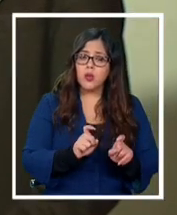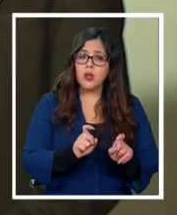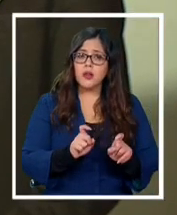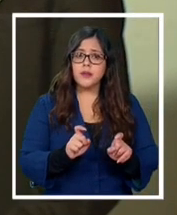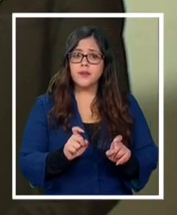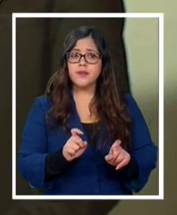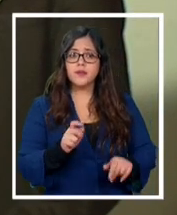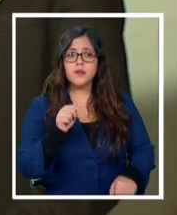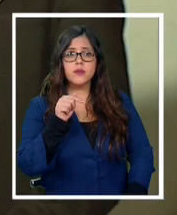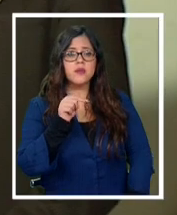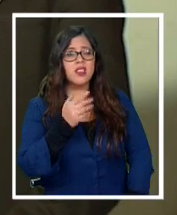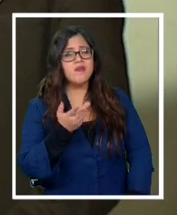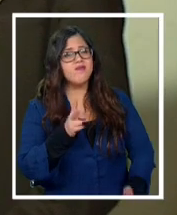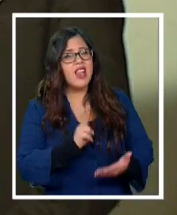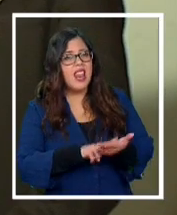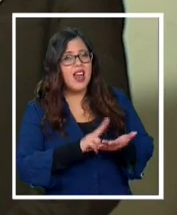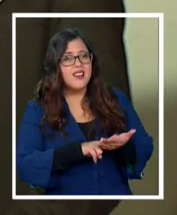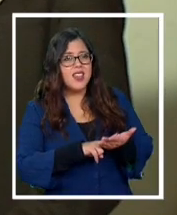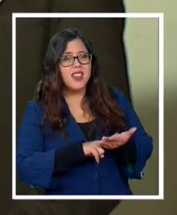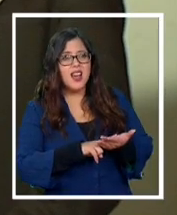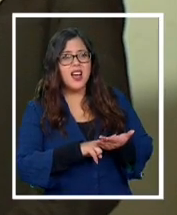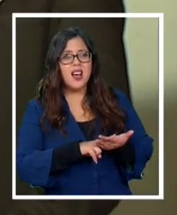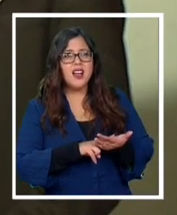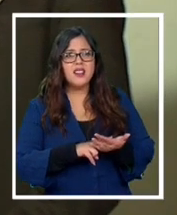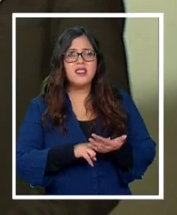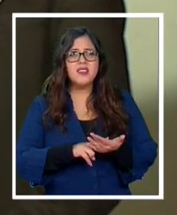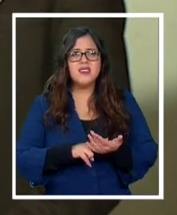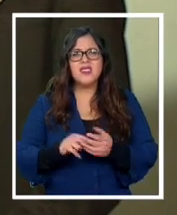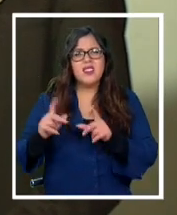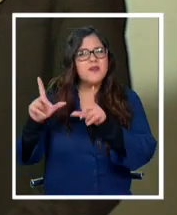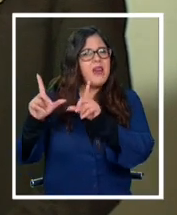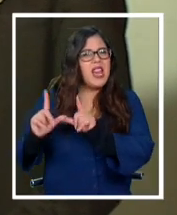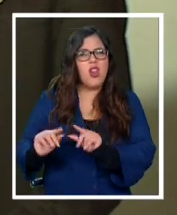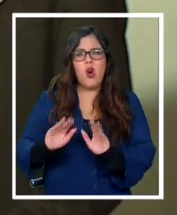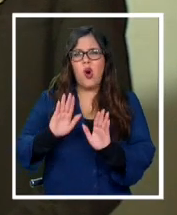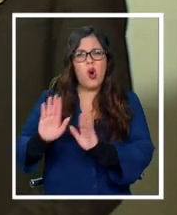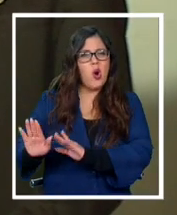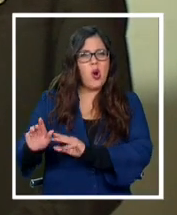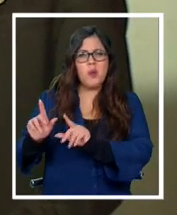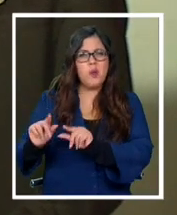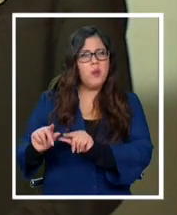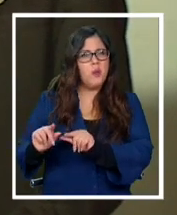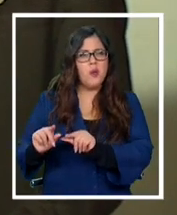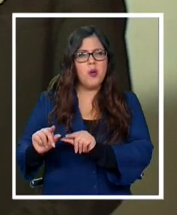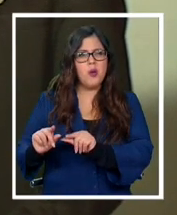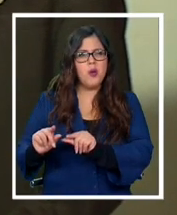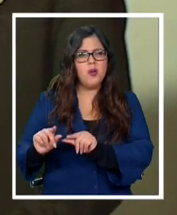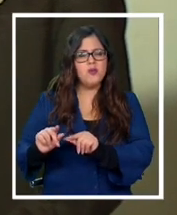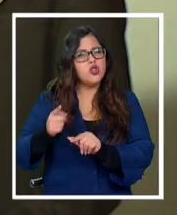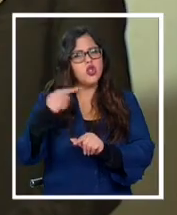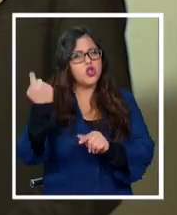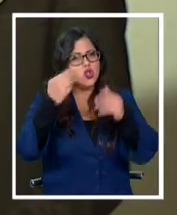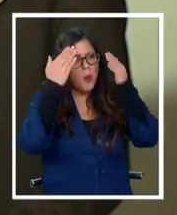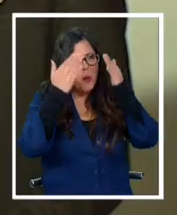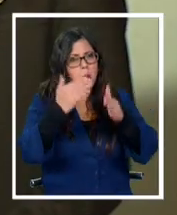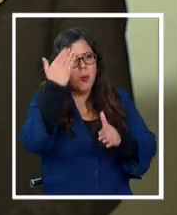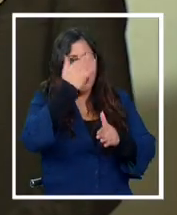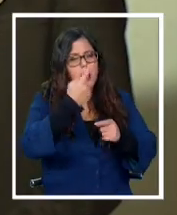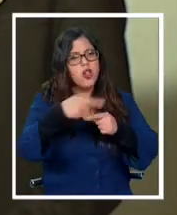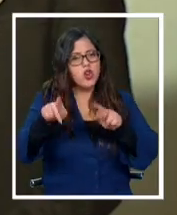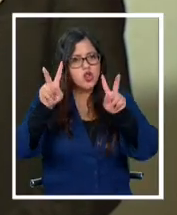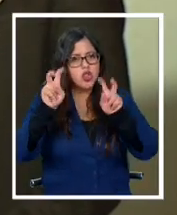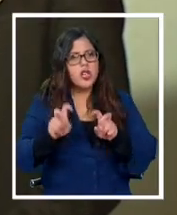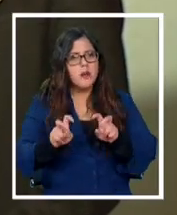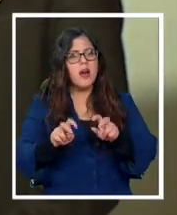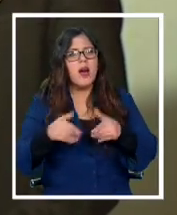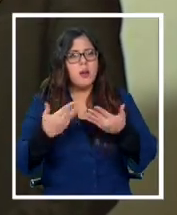algo que muy menor que pasó recién no estamos en otra agenda mucho más importante en este momento qué es lo que me